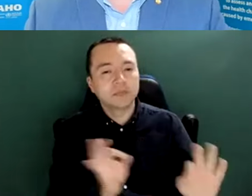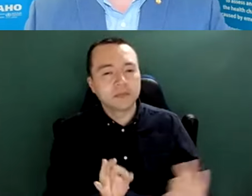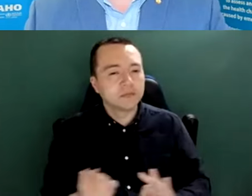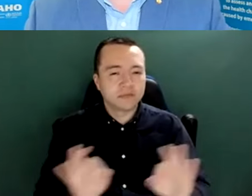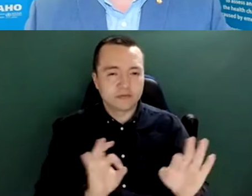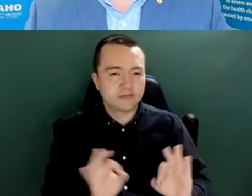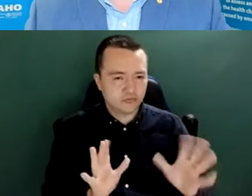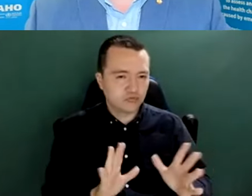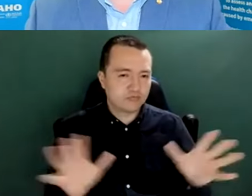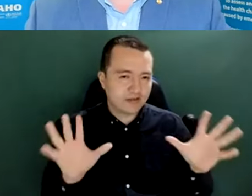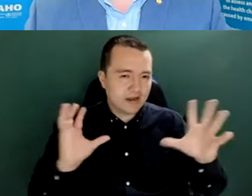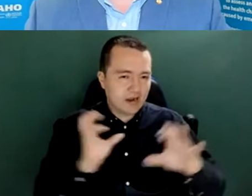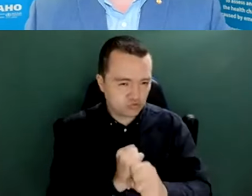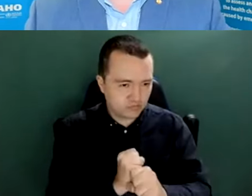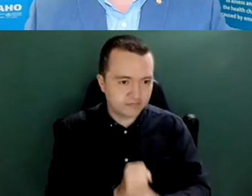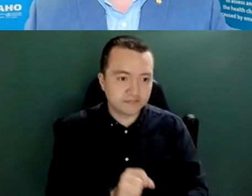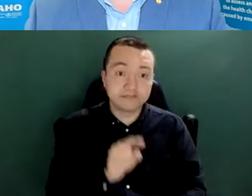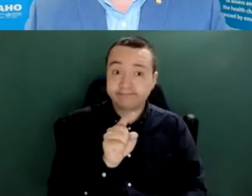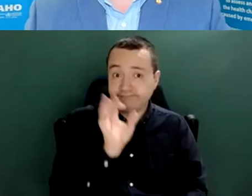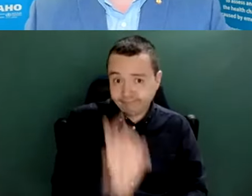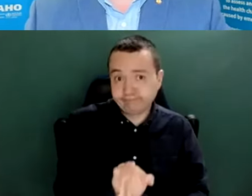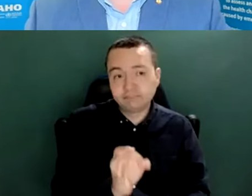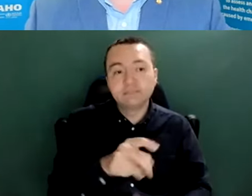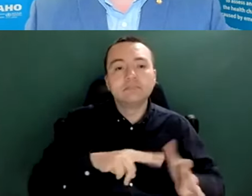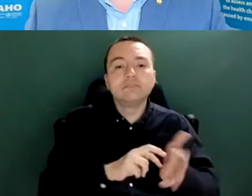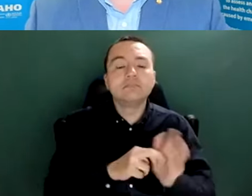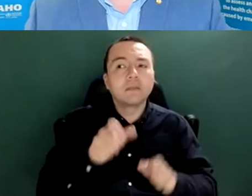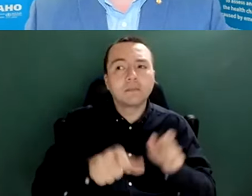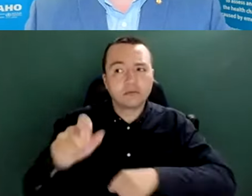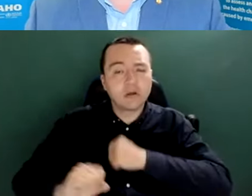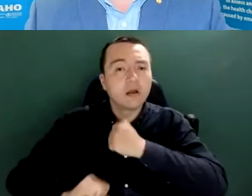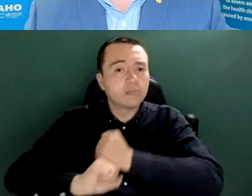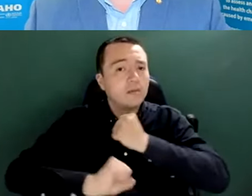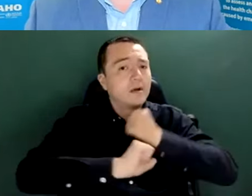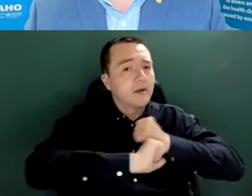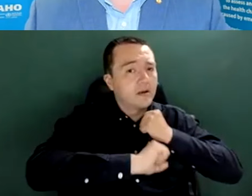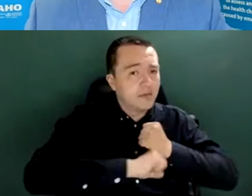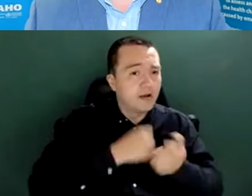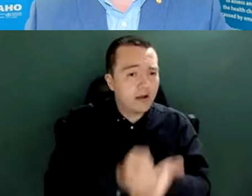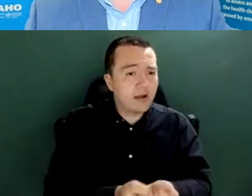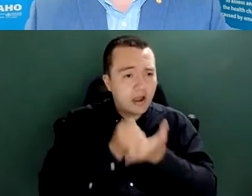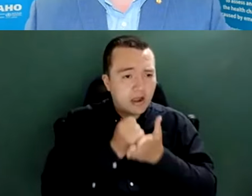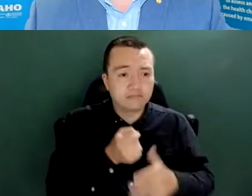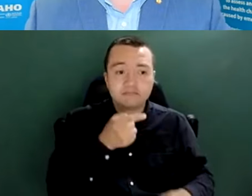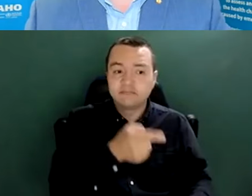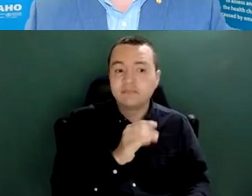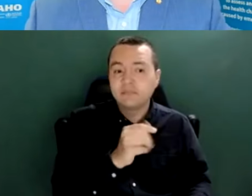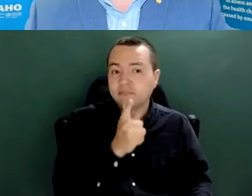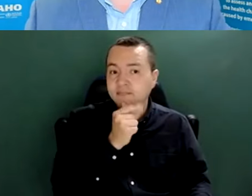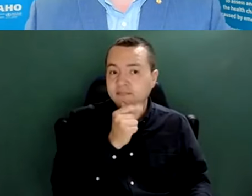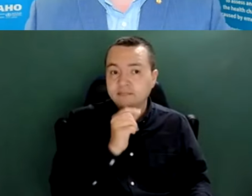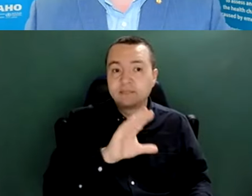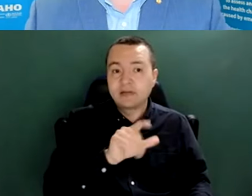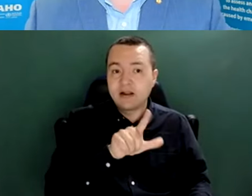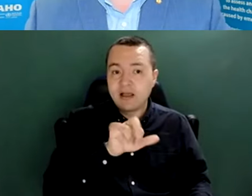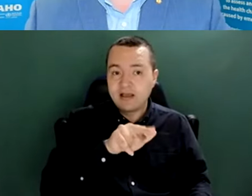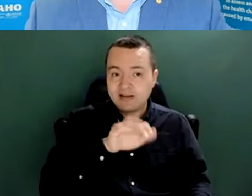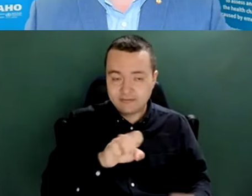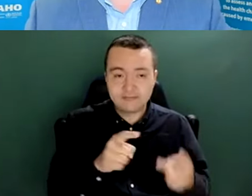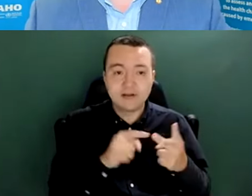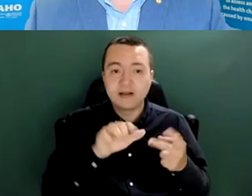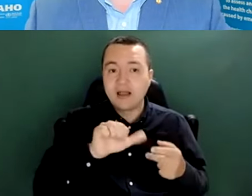Esto también es reconocer a las personas que nos han ayudado en este proyecto, Claire Allen y James Consby, que son miembros